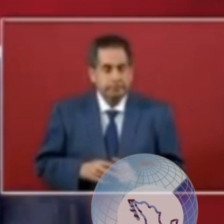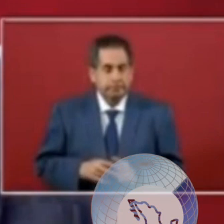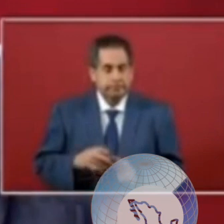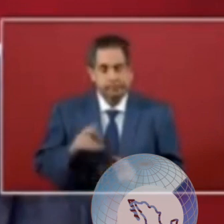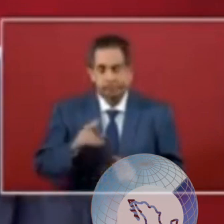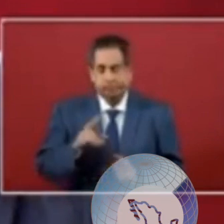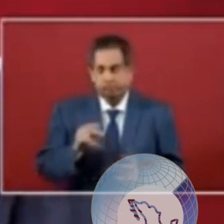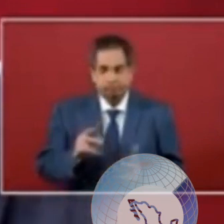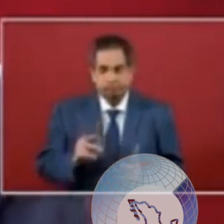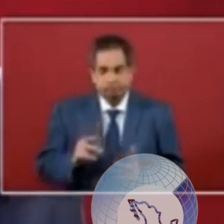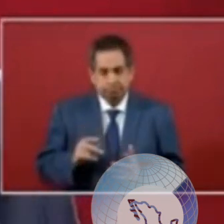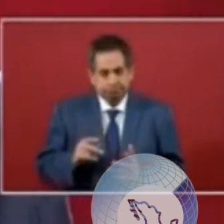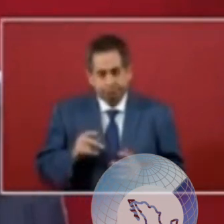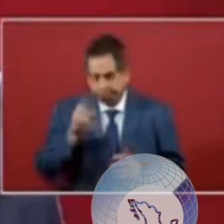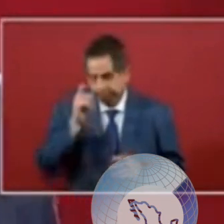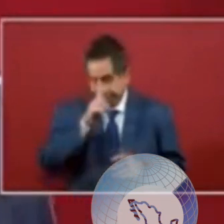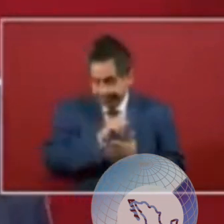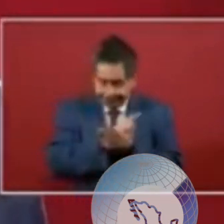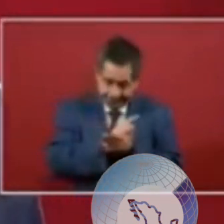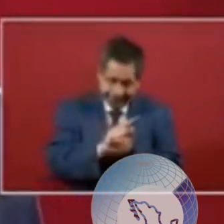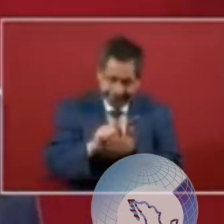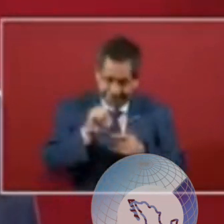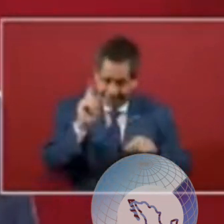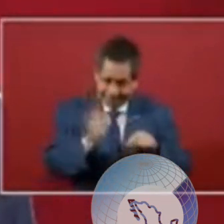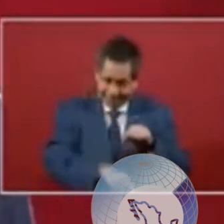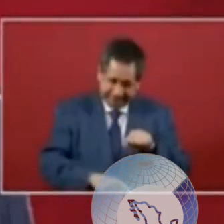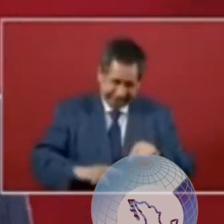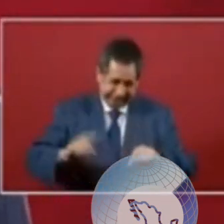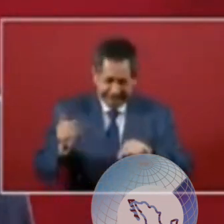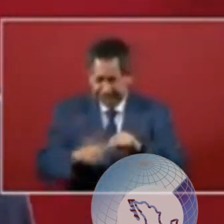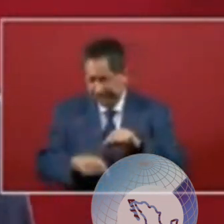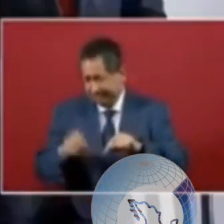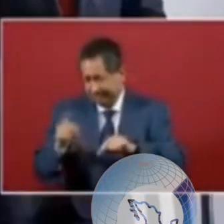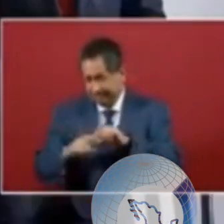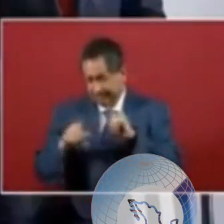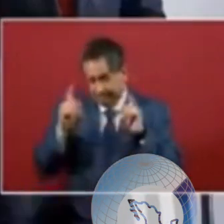va a costar limpiar al régimen,